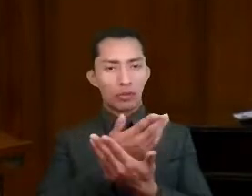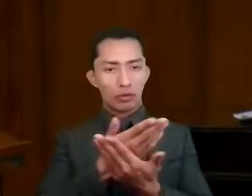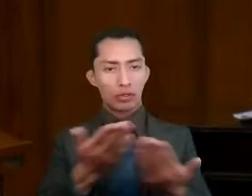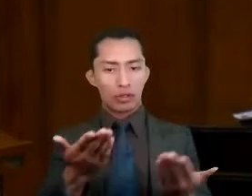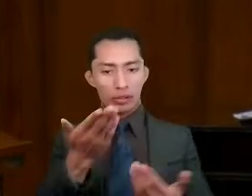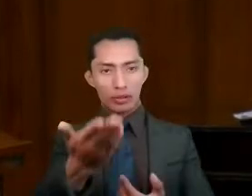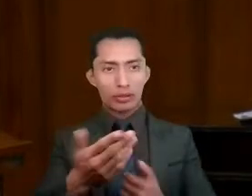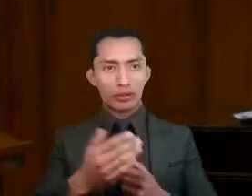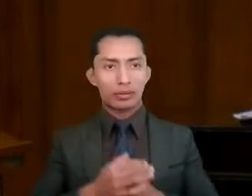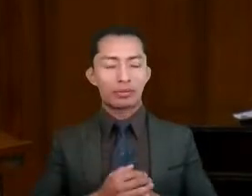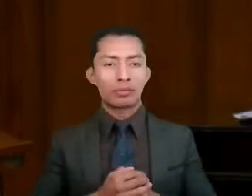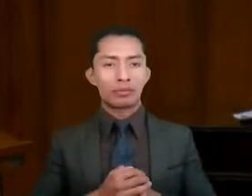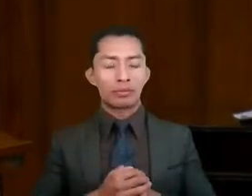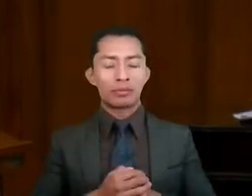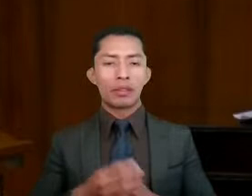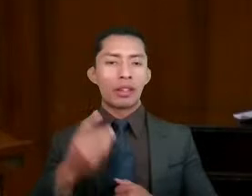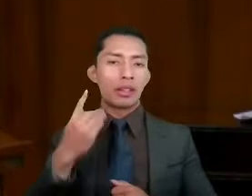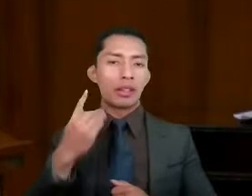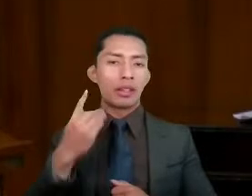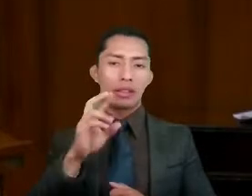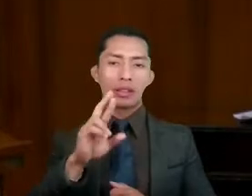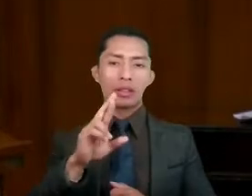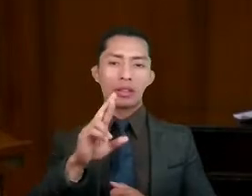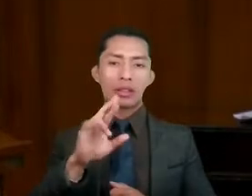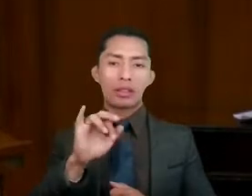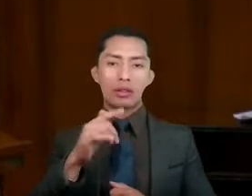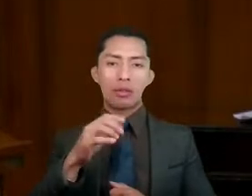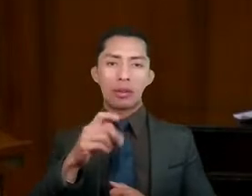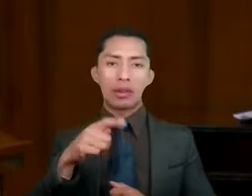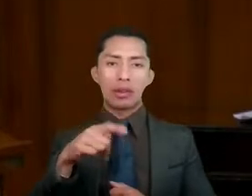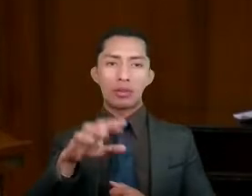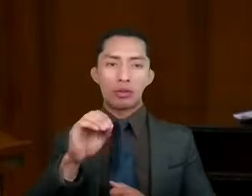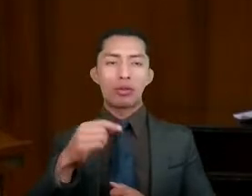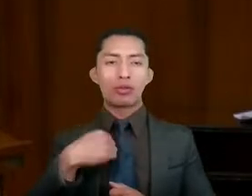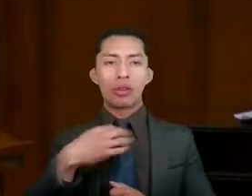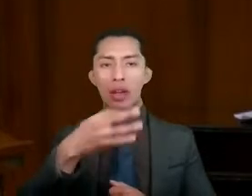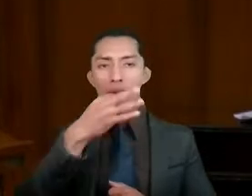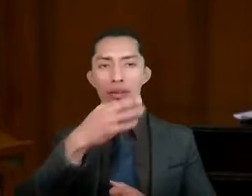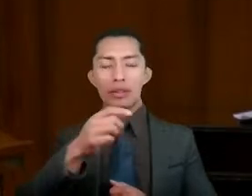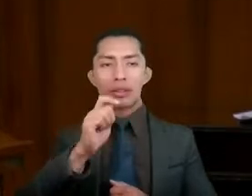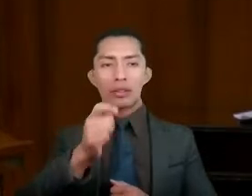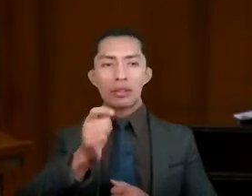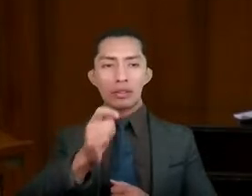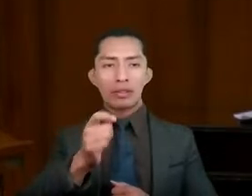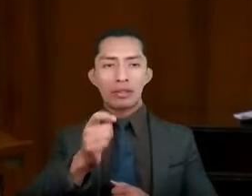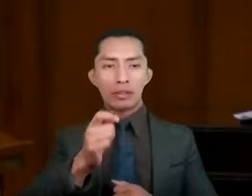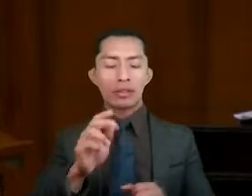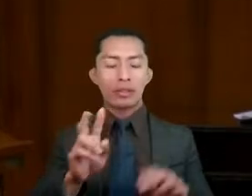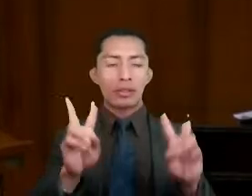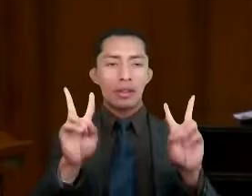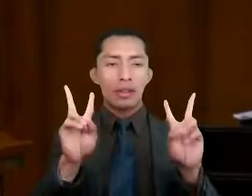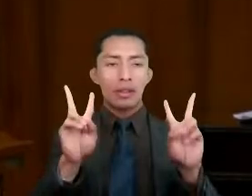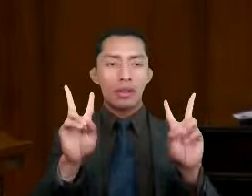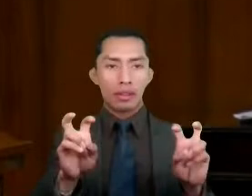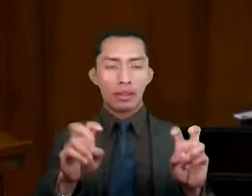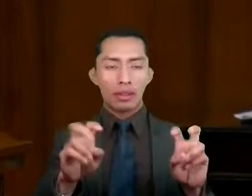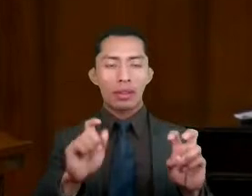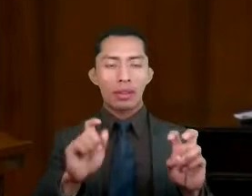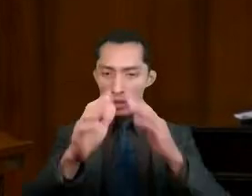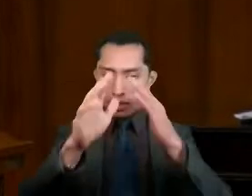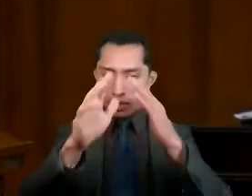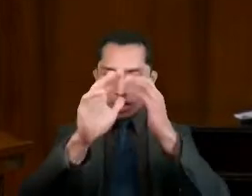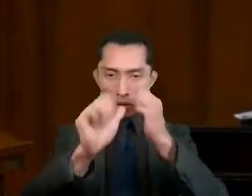merecen. Al diputado Rigoberto Vargas Cervantes le comento que dentro del tema de